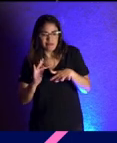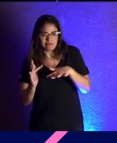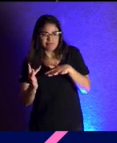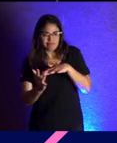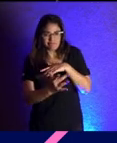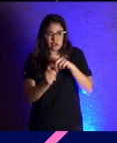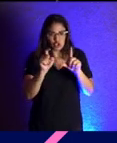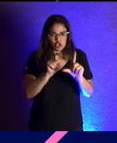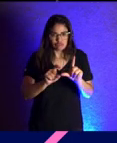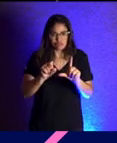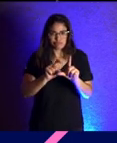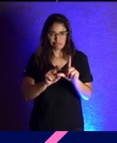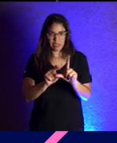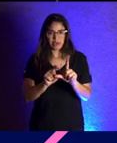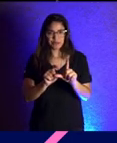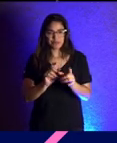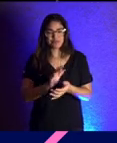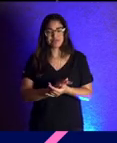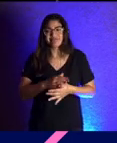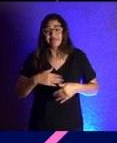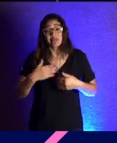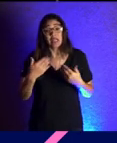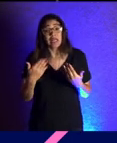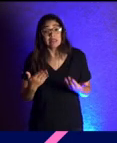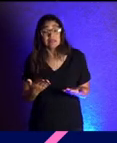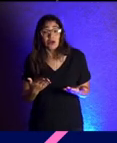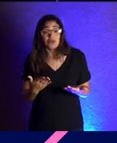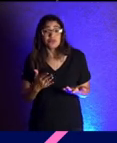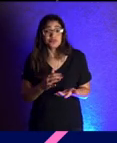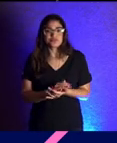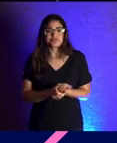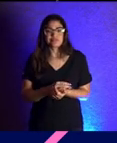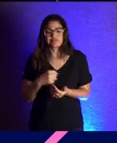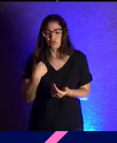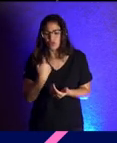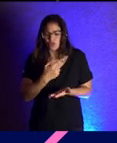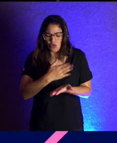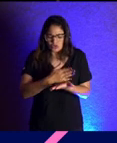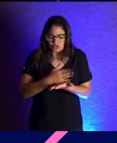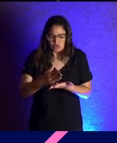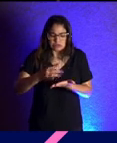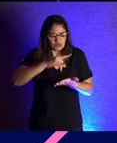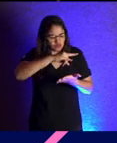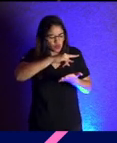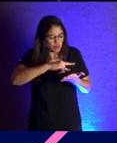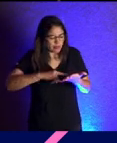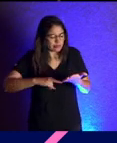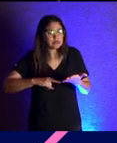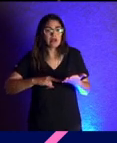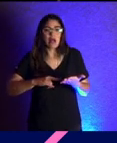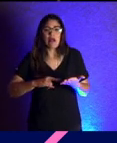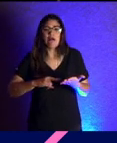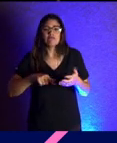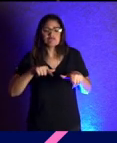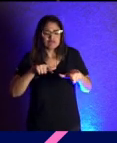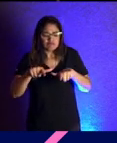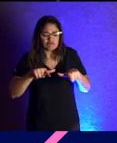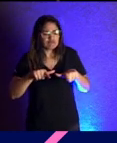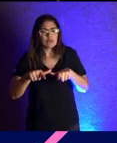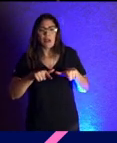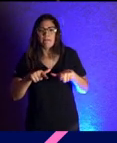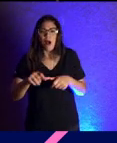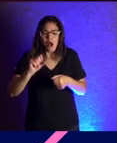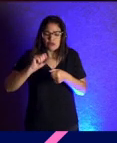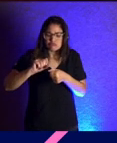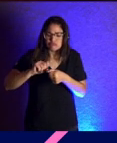Y entonces ahí uno empieza a documentar y también a hacer un sobre cuál es el país que se ha hecho, cómo este instituto puede